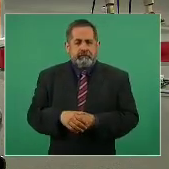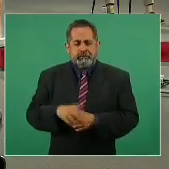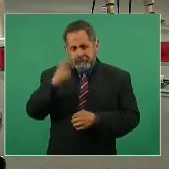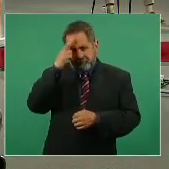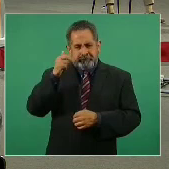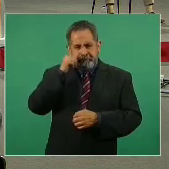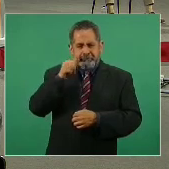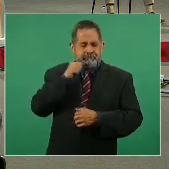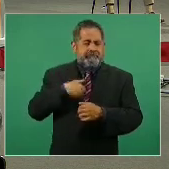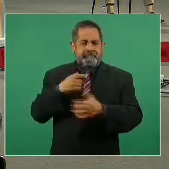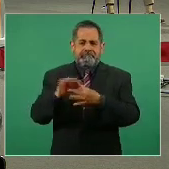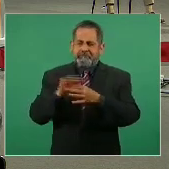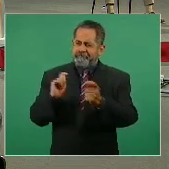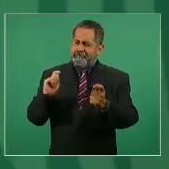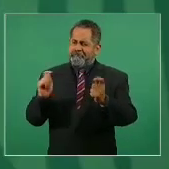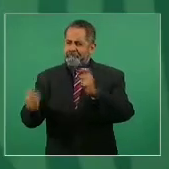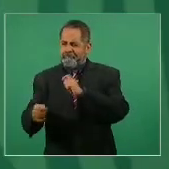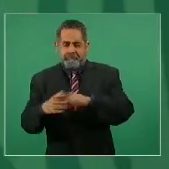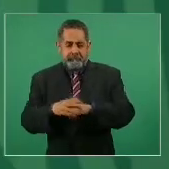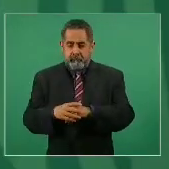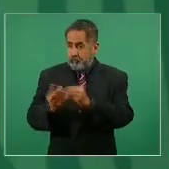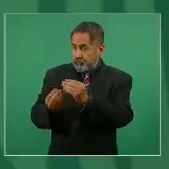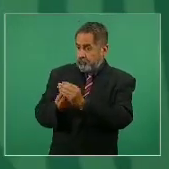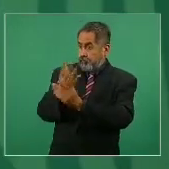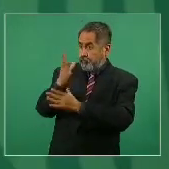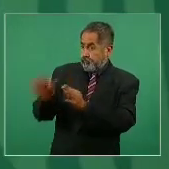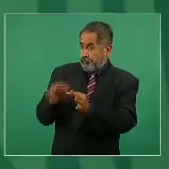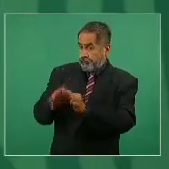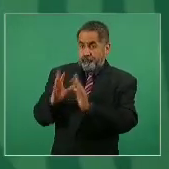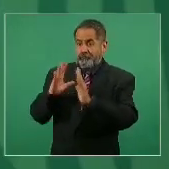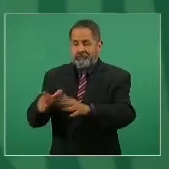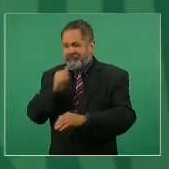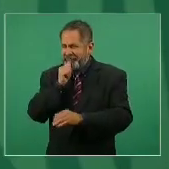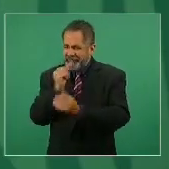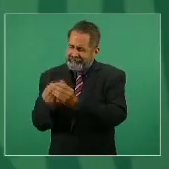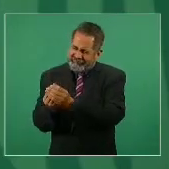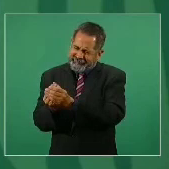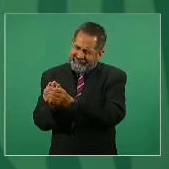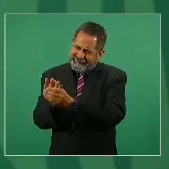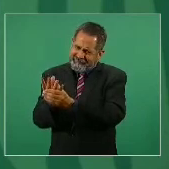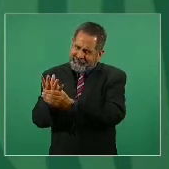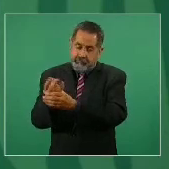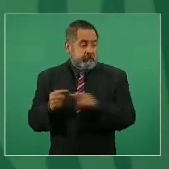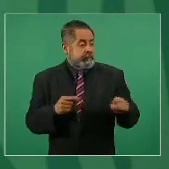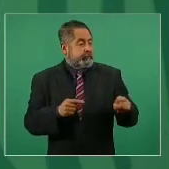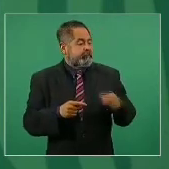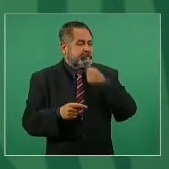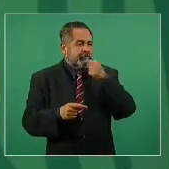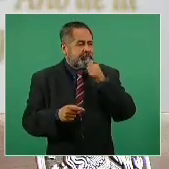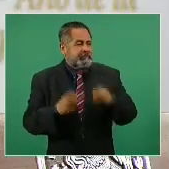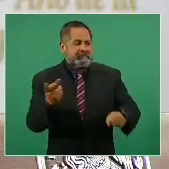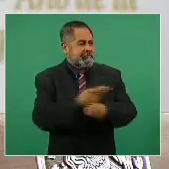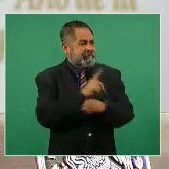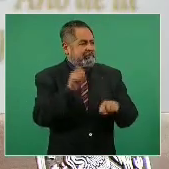la transición, de que lo nuevo no acaba de nacer y lo viejo no acaba de morir.